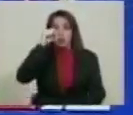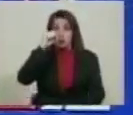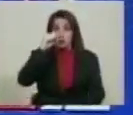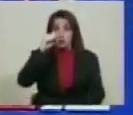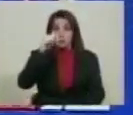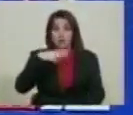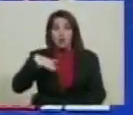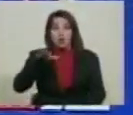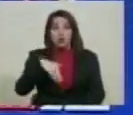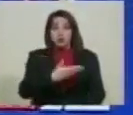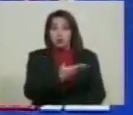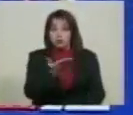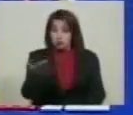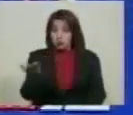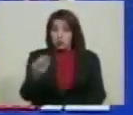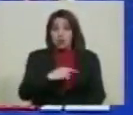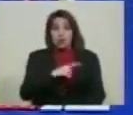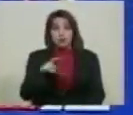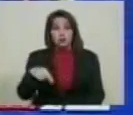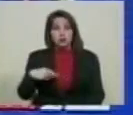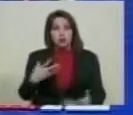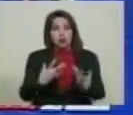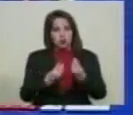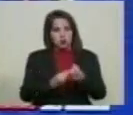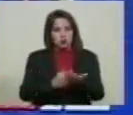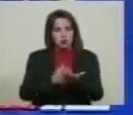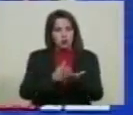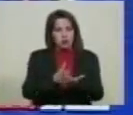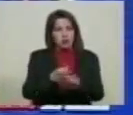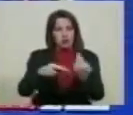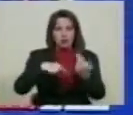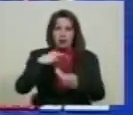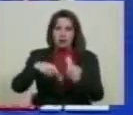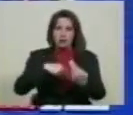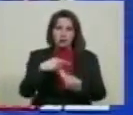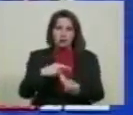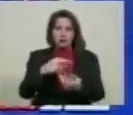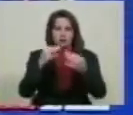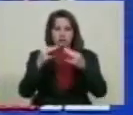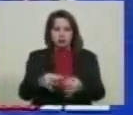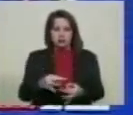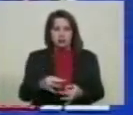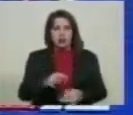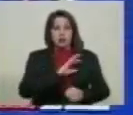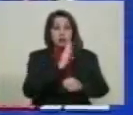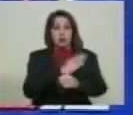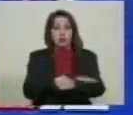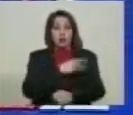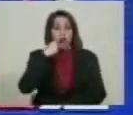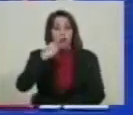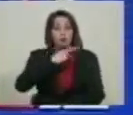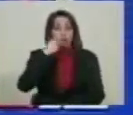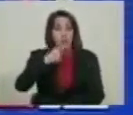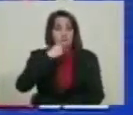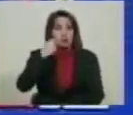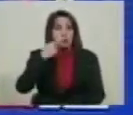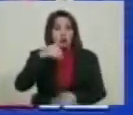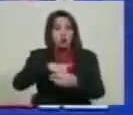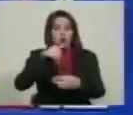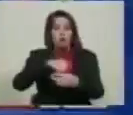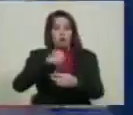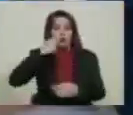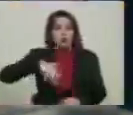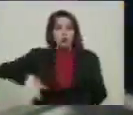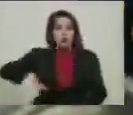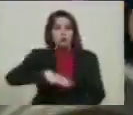están ustedes? Nosotros estamos por el camino de una revolución en el poder político, con los votos del pueblo, con un